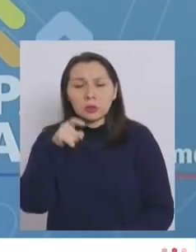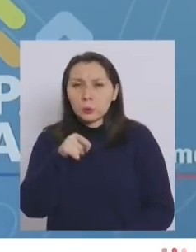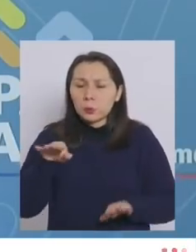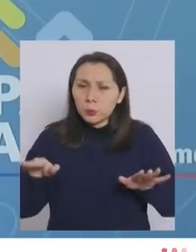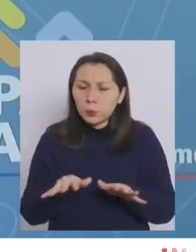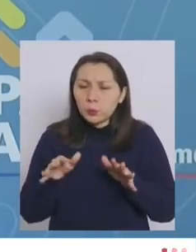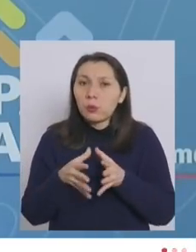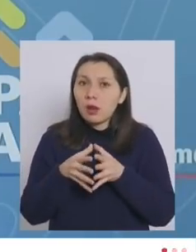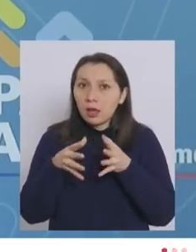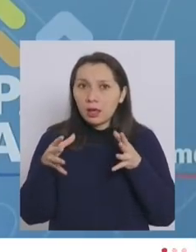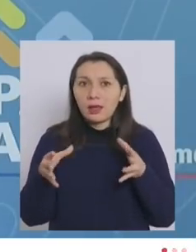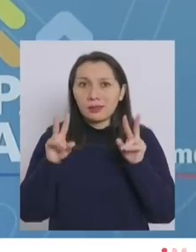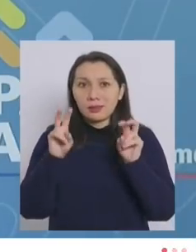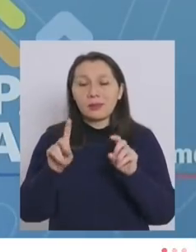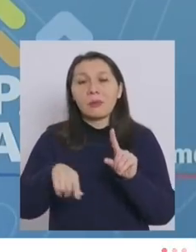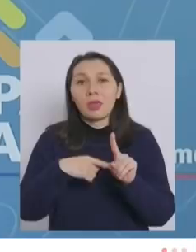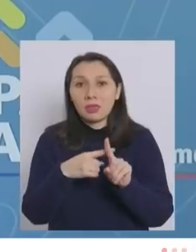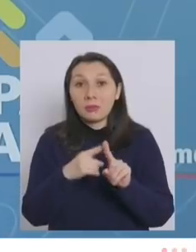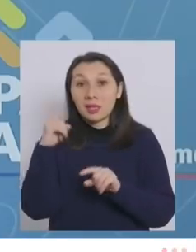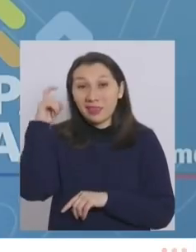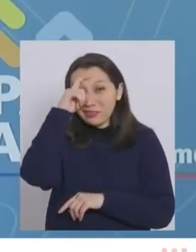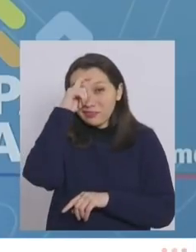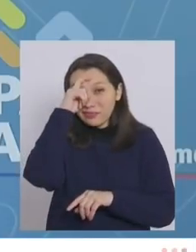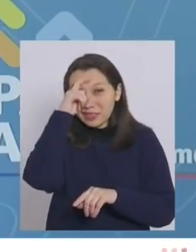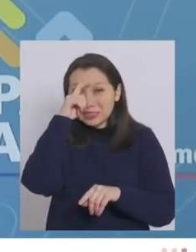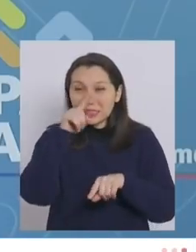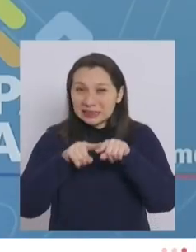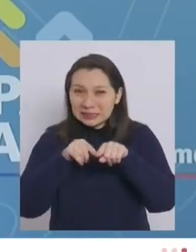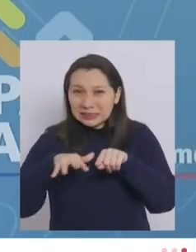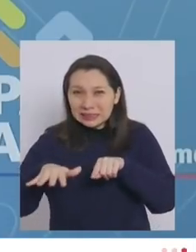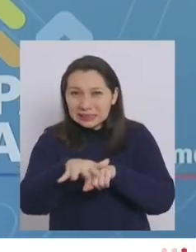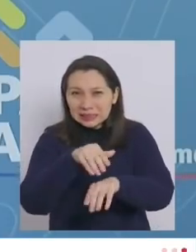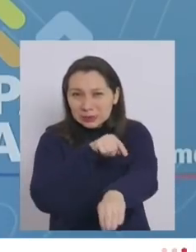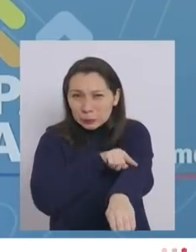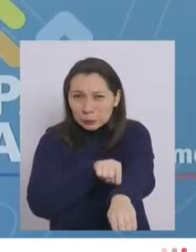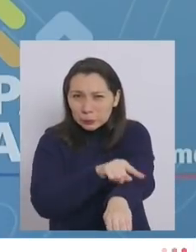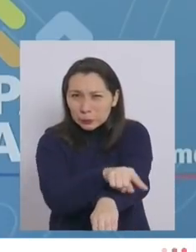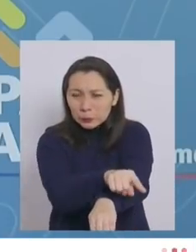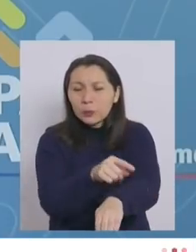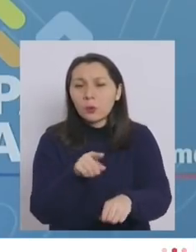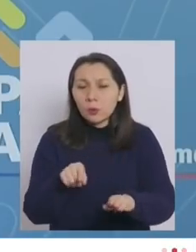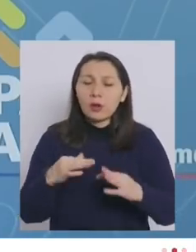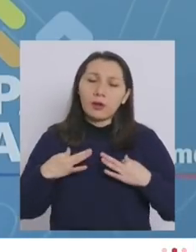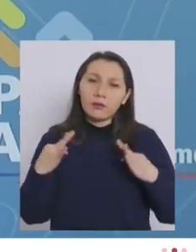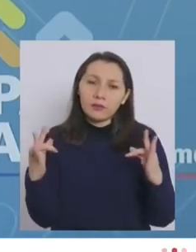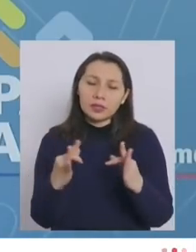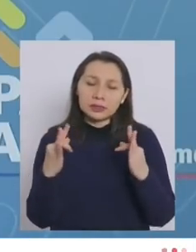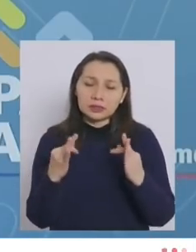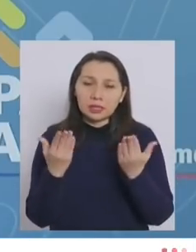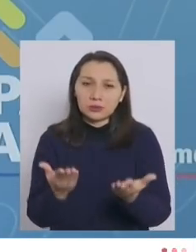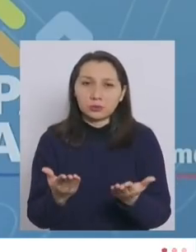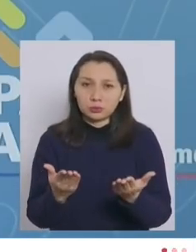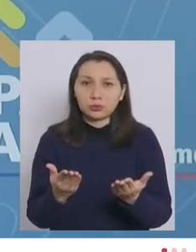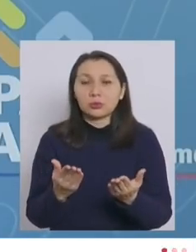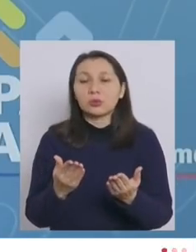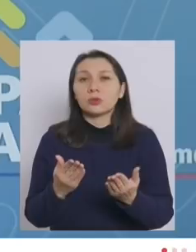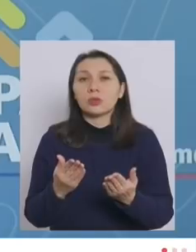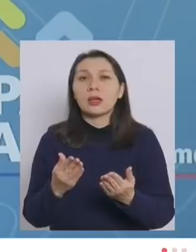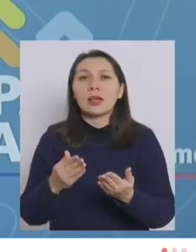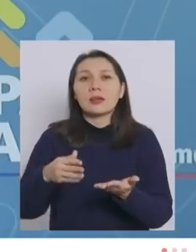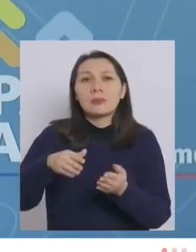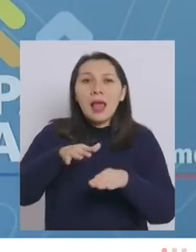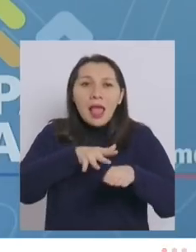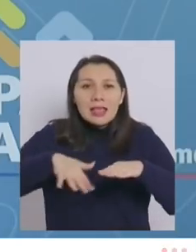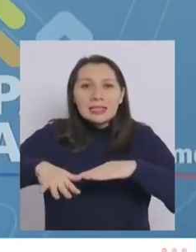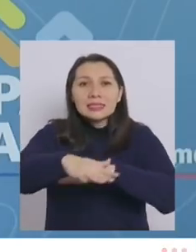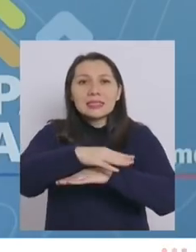esfuerzo gigantesco, además por las dificultades geográficas. Mis felicitaciones a la isla de Melinca,